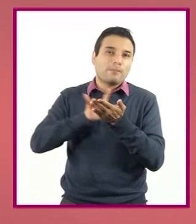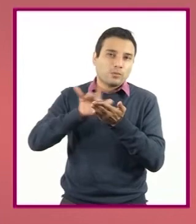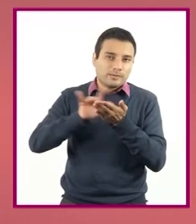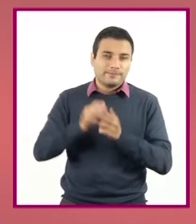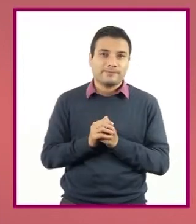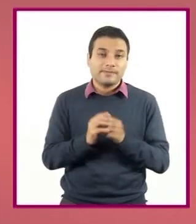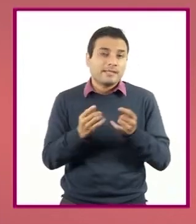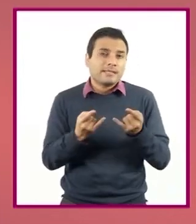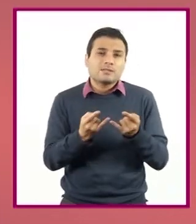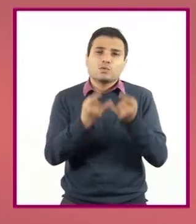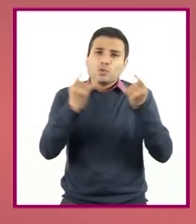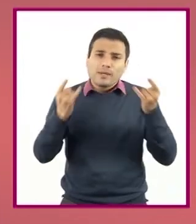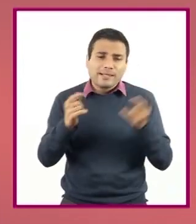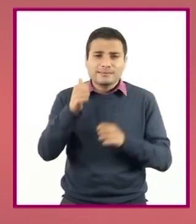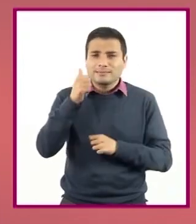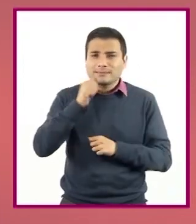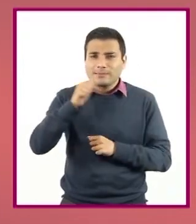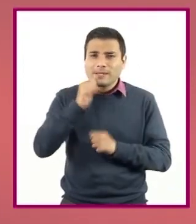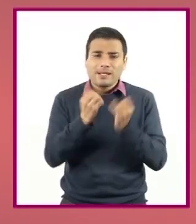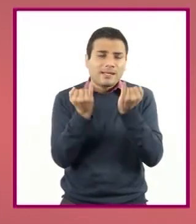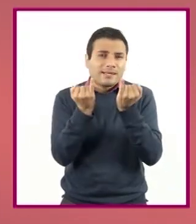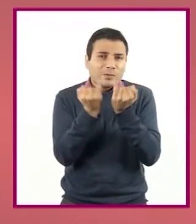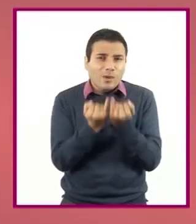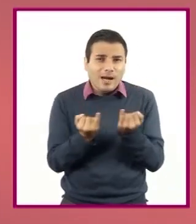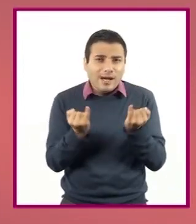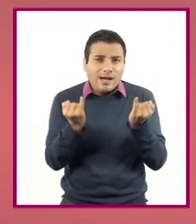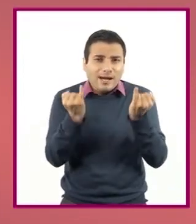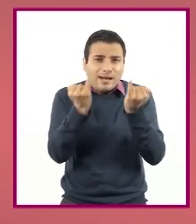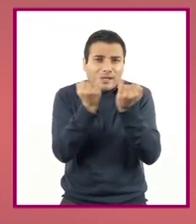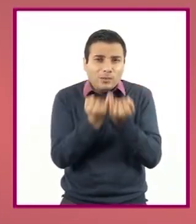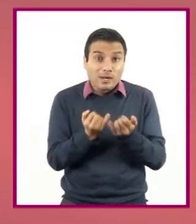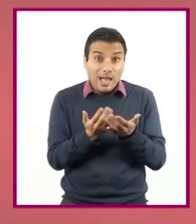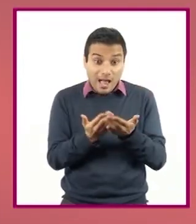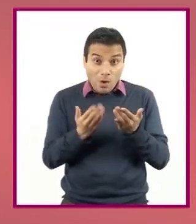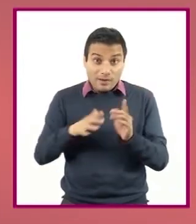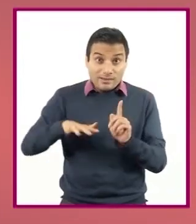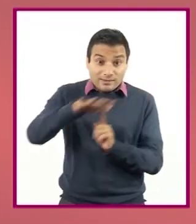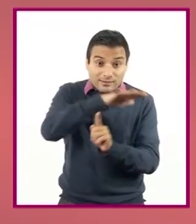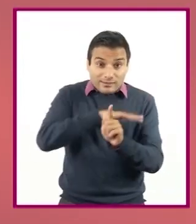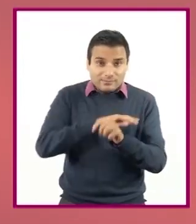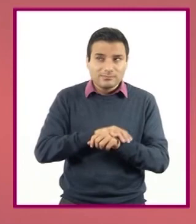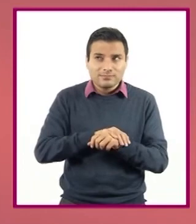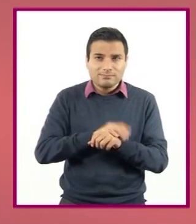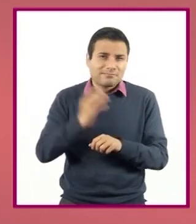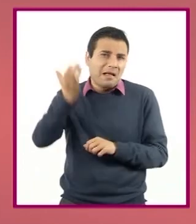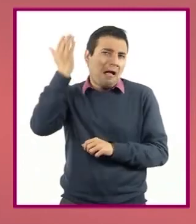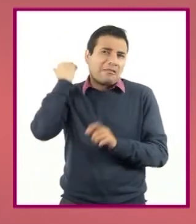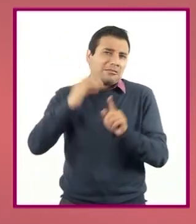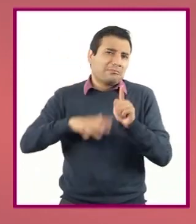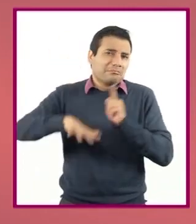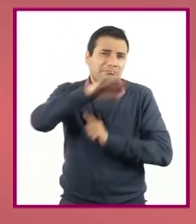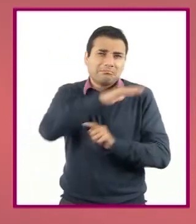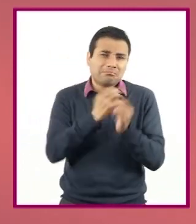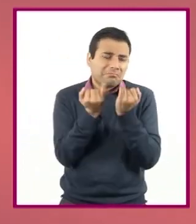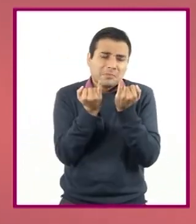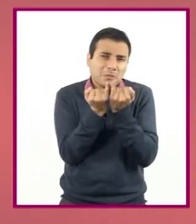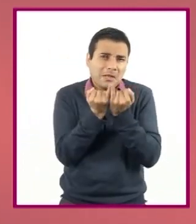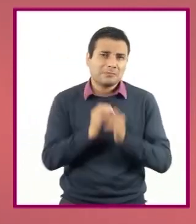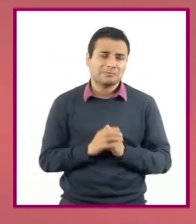se repite y en la actualidad no estamos alejados de los contenidos y los personajes de las obras